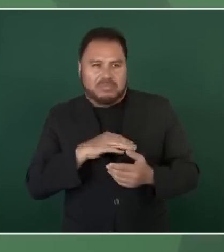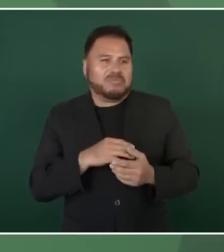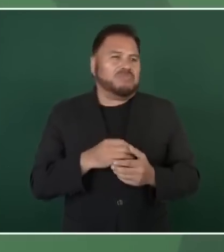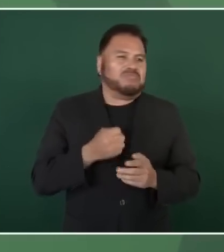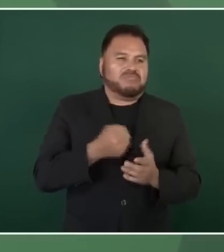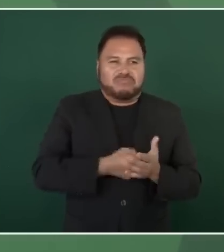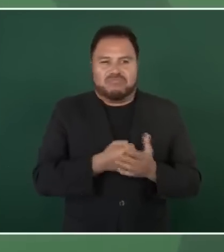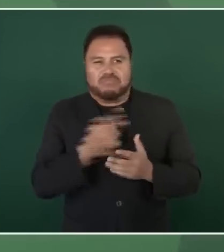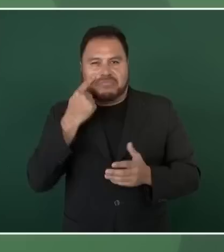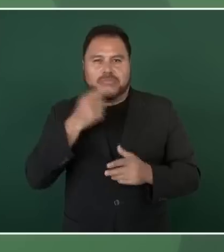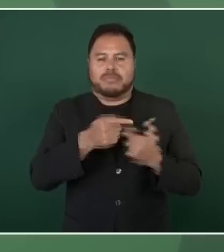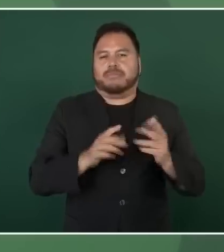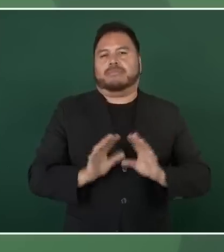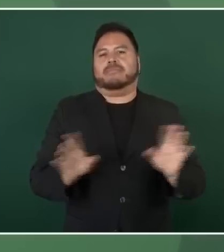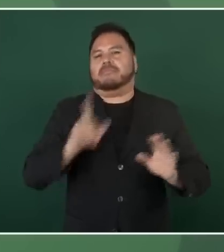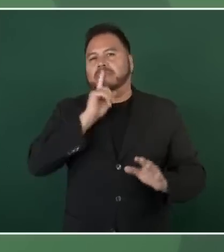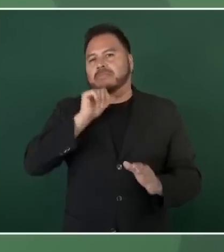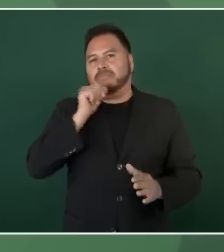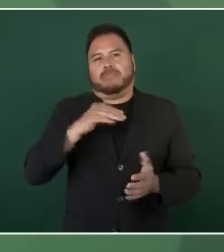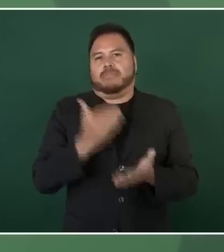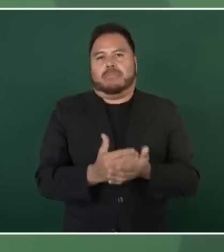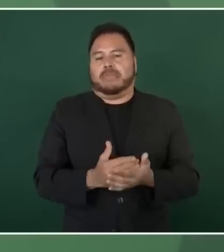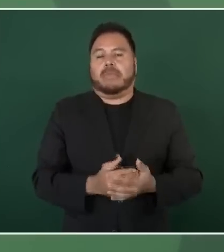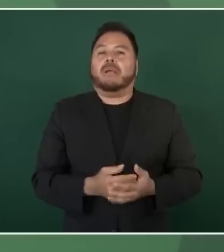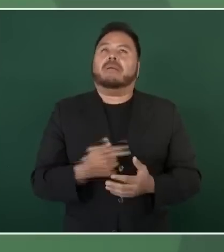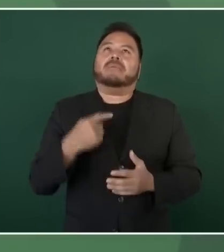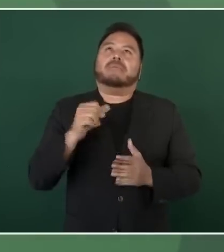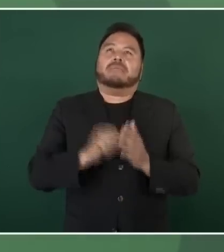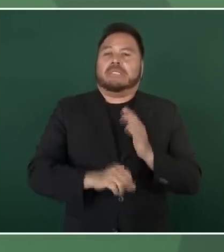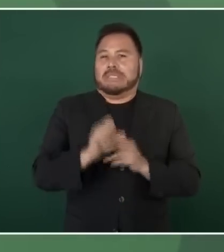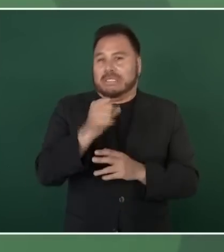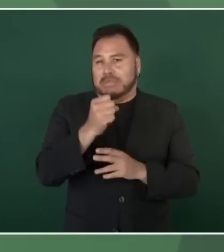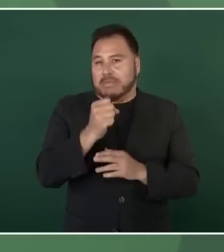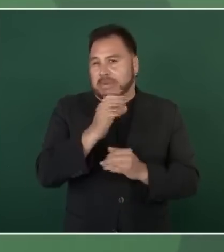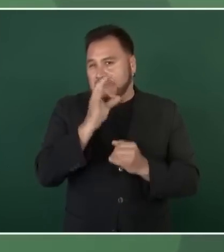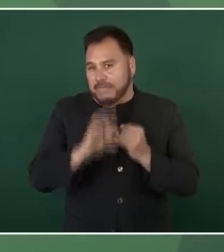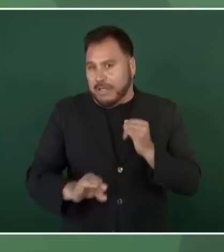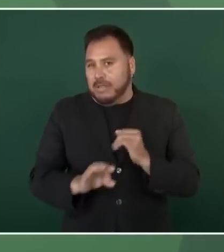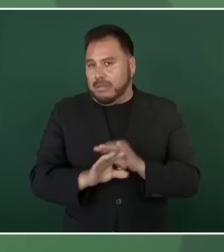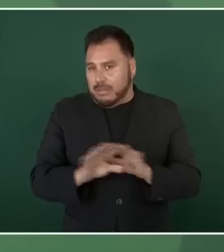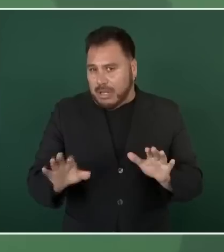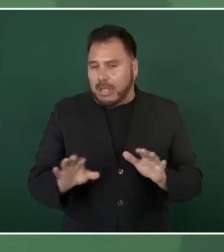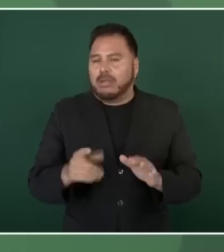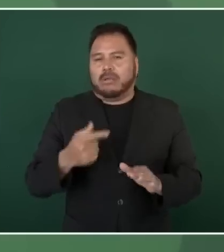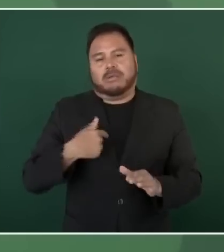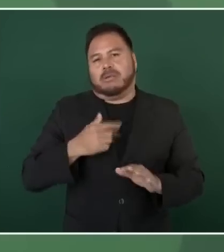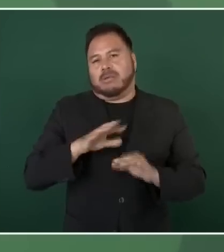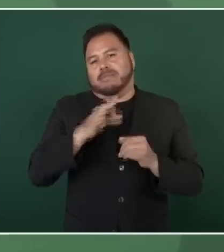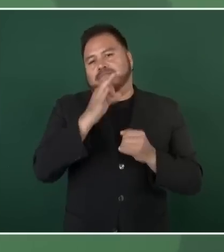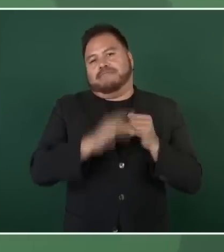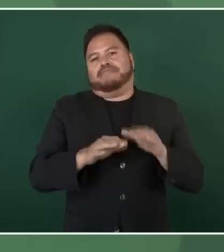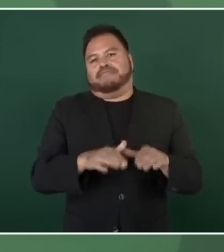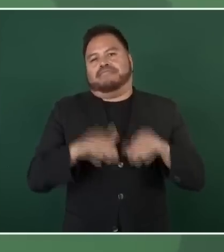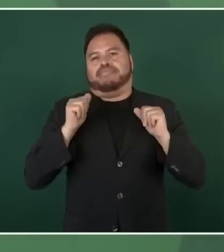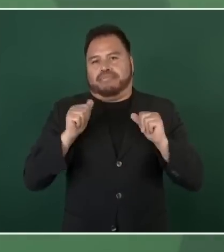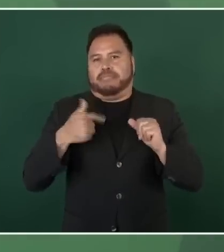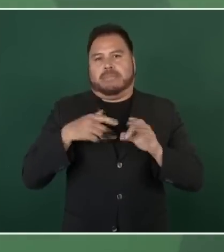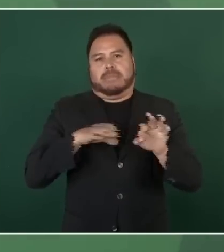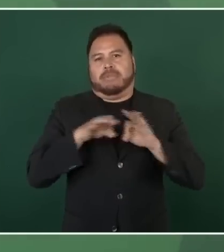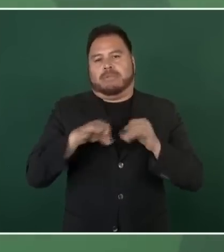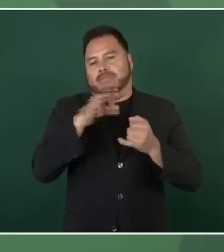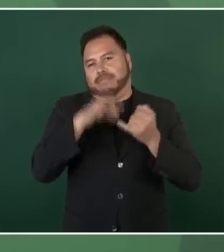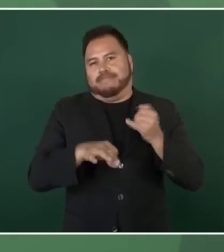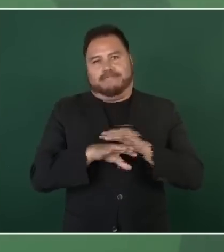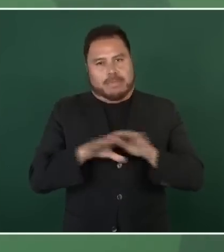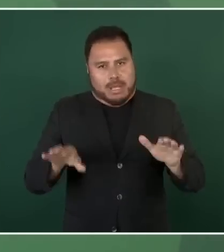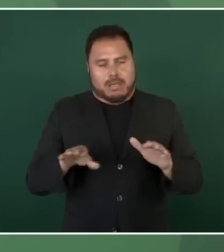Yo a finales de septiembre me jubilo, ya cierro mi ciclo